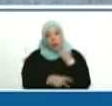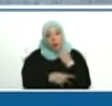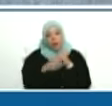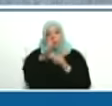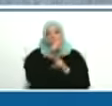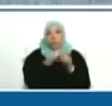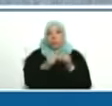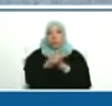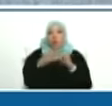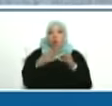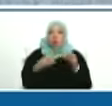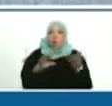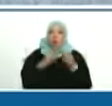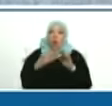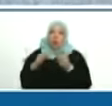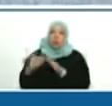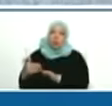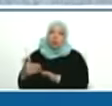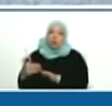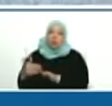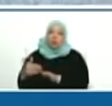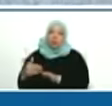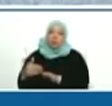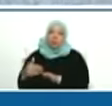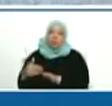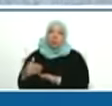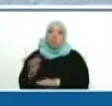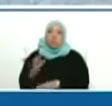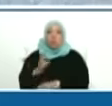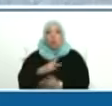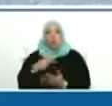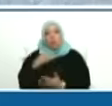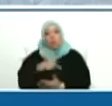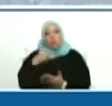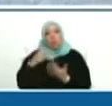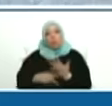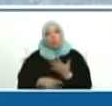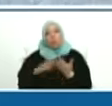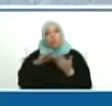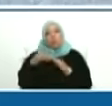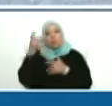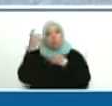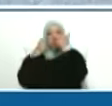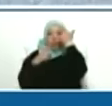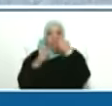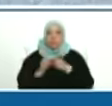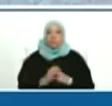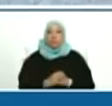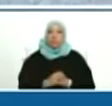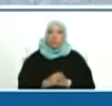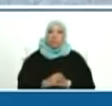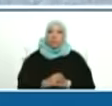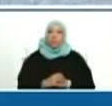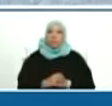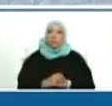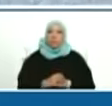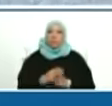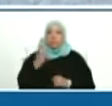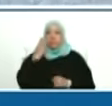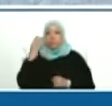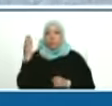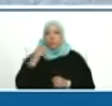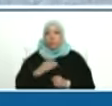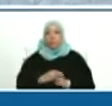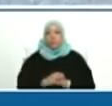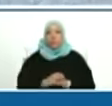para toda la comunidad de este gran proyecto amoroso del comandante Hugo Chávez. Adelante, Ciudad Caribia.